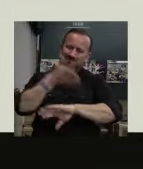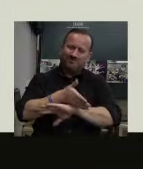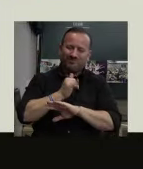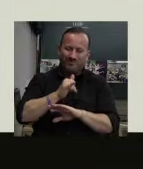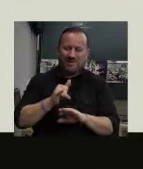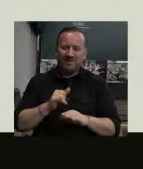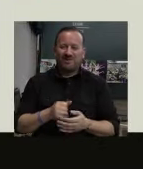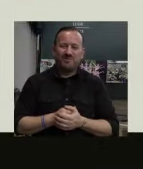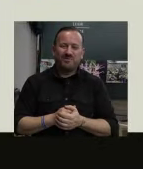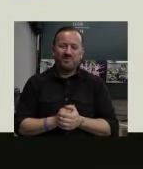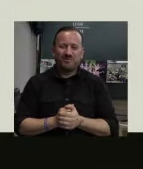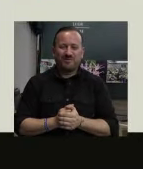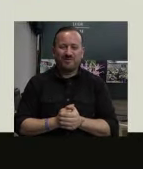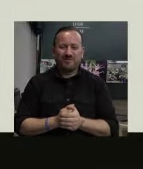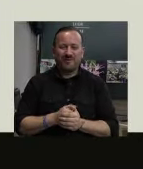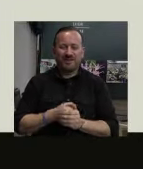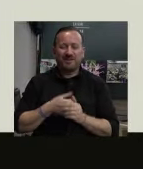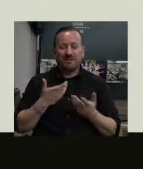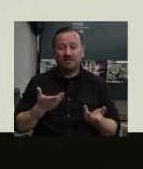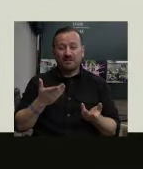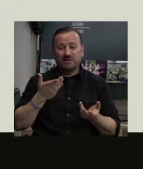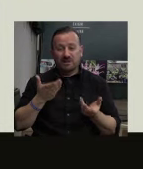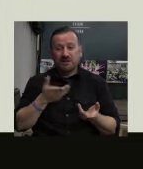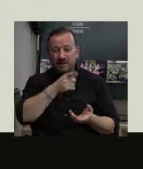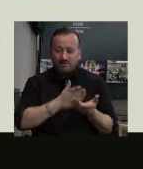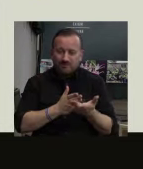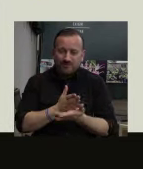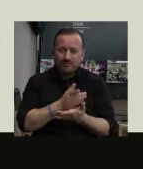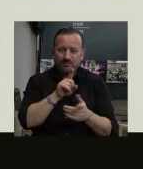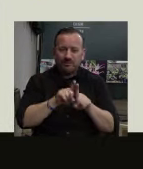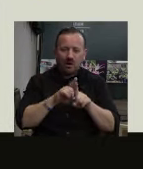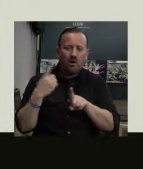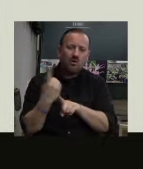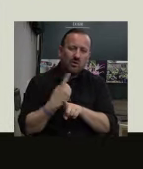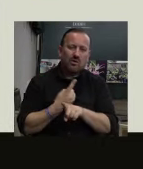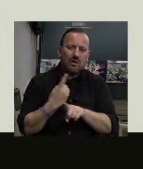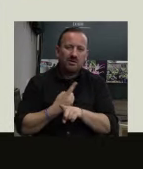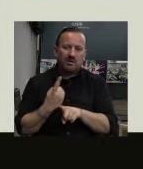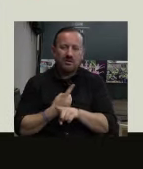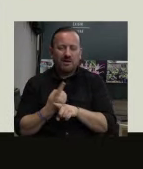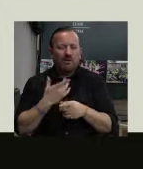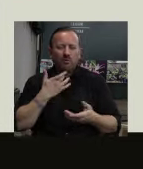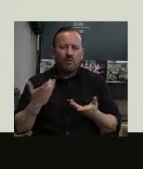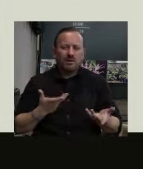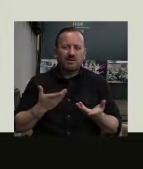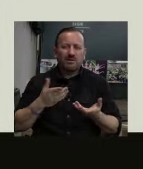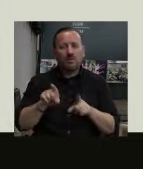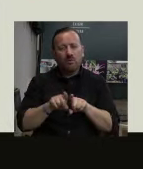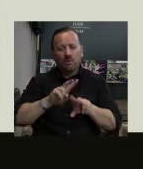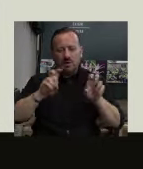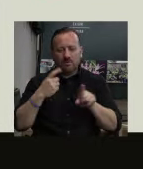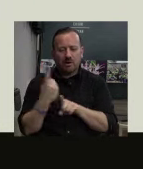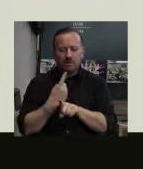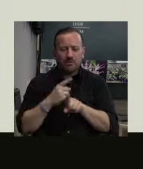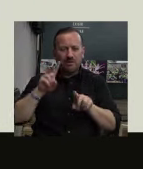caja para llevar la casa entonces ahí empezamos a conversar porque conversar es un acto